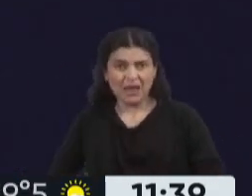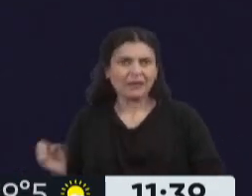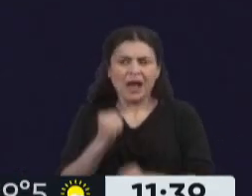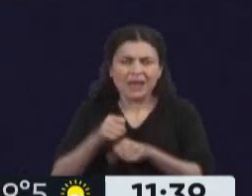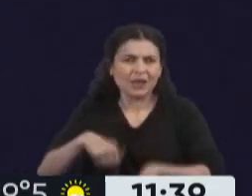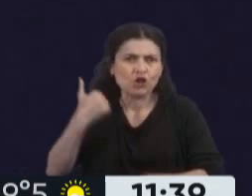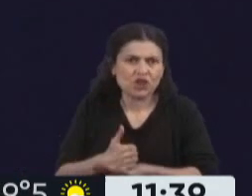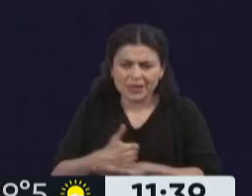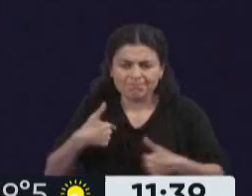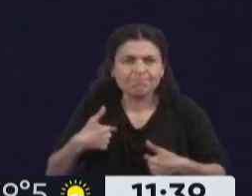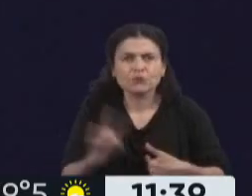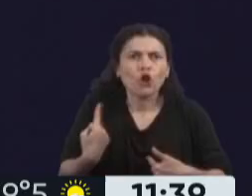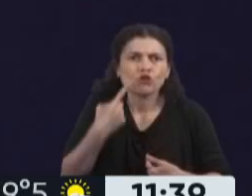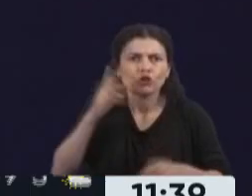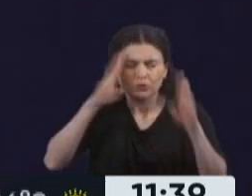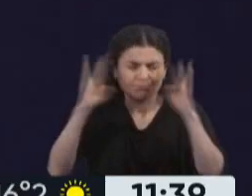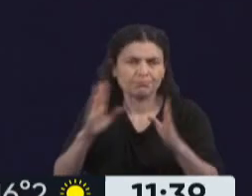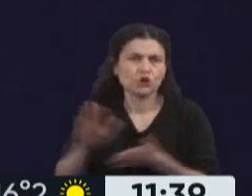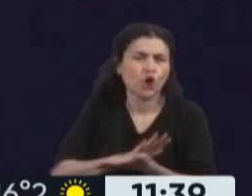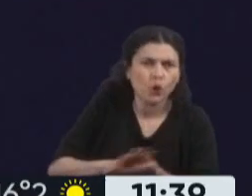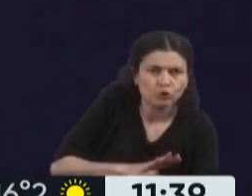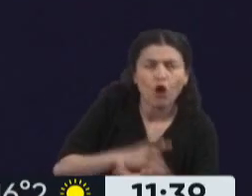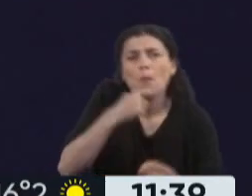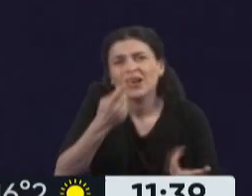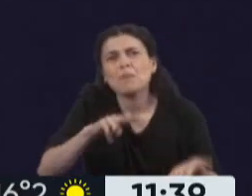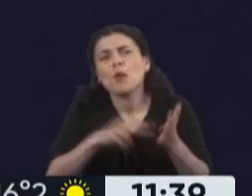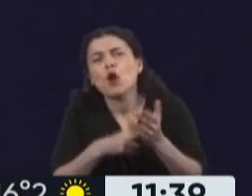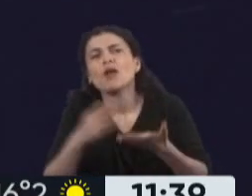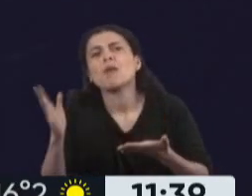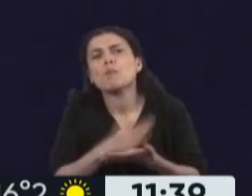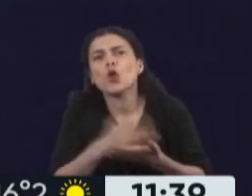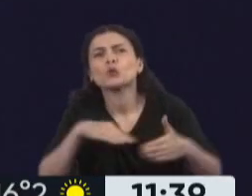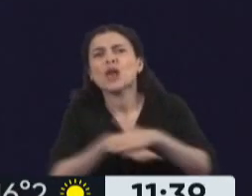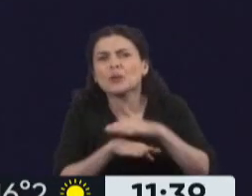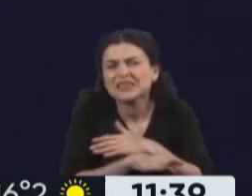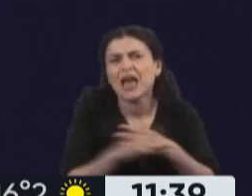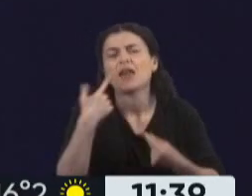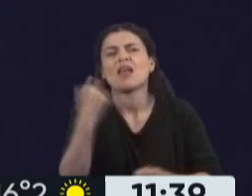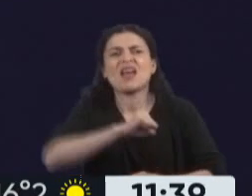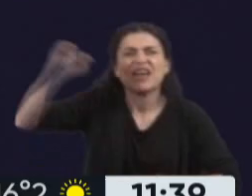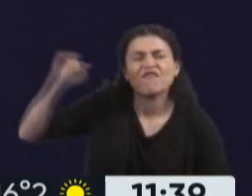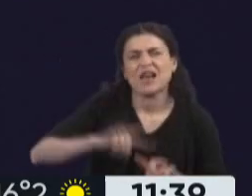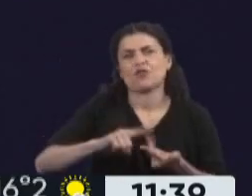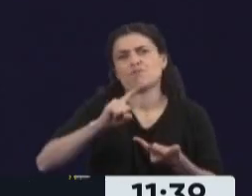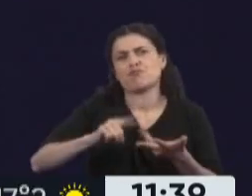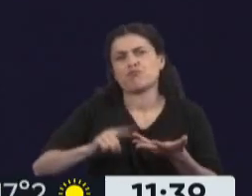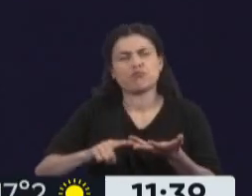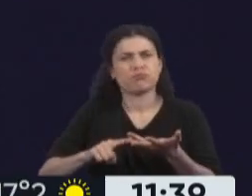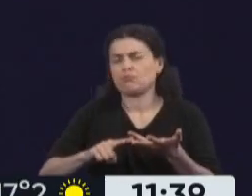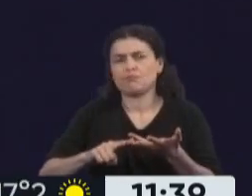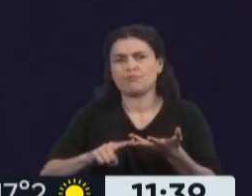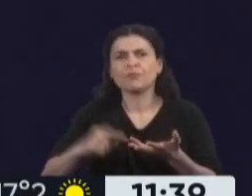Acá lo he contado 1000 veces, desde la emisión monetaria, la inflación y tantas otras cosas, en pos de algo. Y